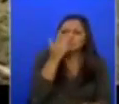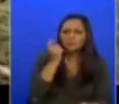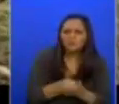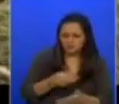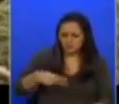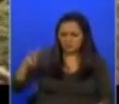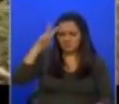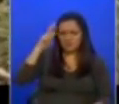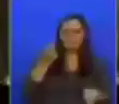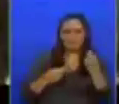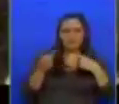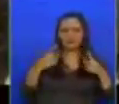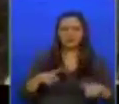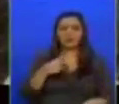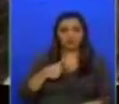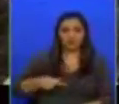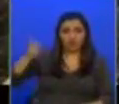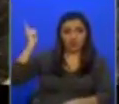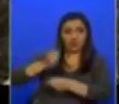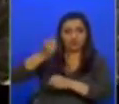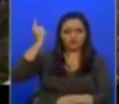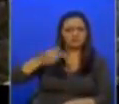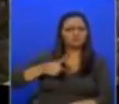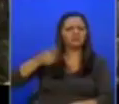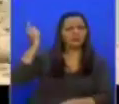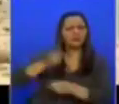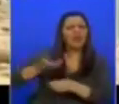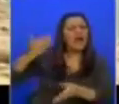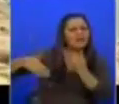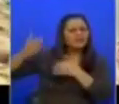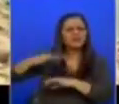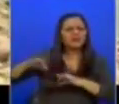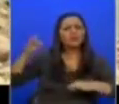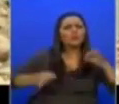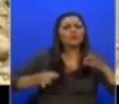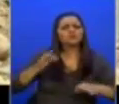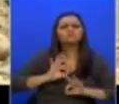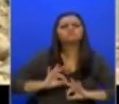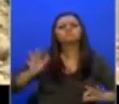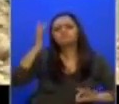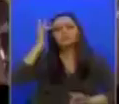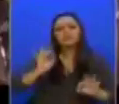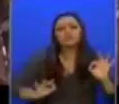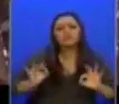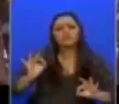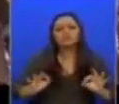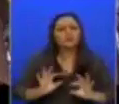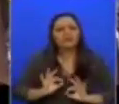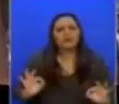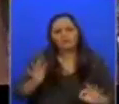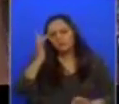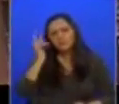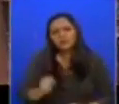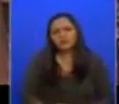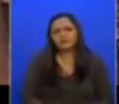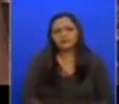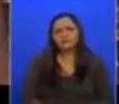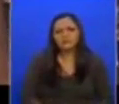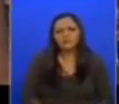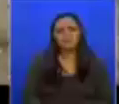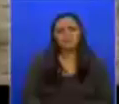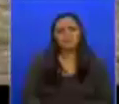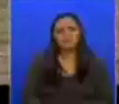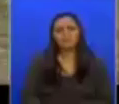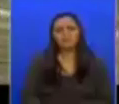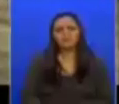Por eso yo he ordenado y me sorprende que no se haya hecho antes, ¿no? Las acciones judiciales contra los promotores de esa cooperativa. Terrenos